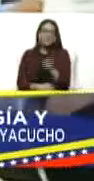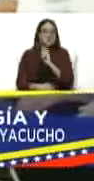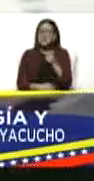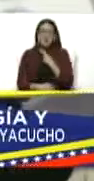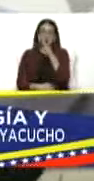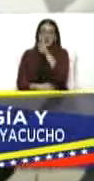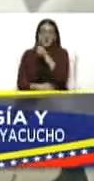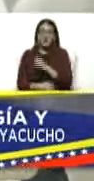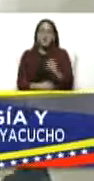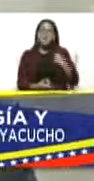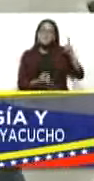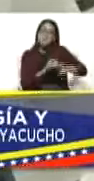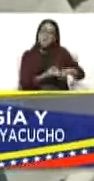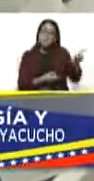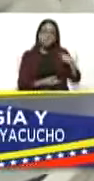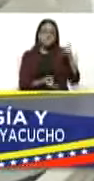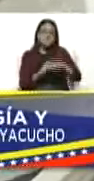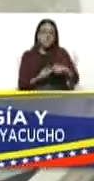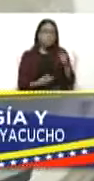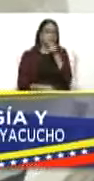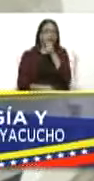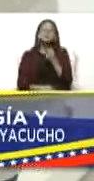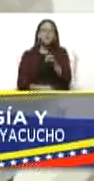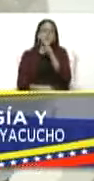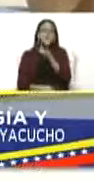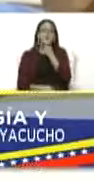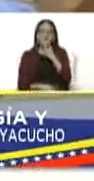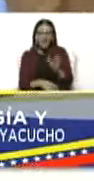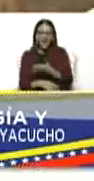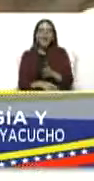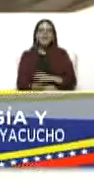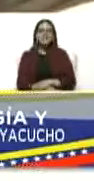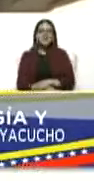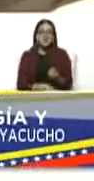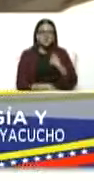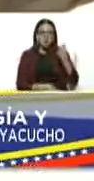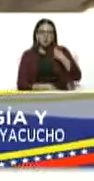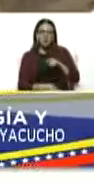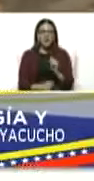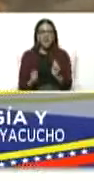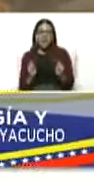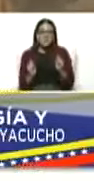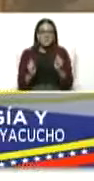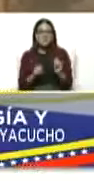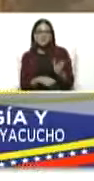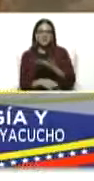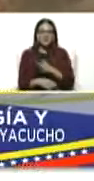Cilia canta muy bien una canción de Lila. Yo tenía un cocotero,